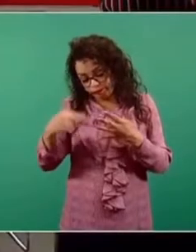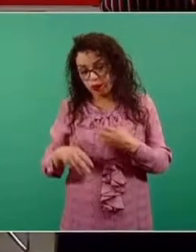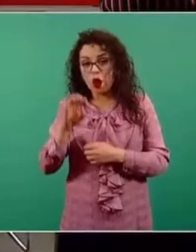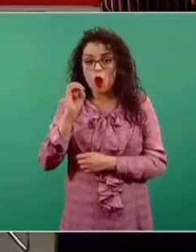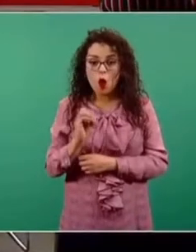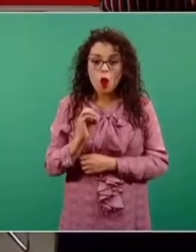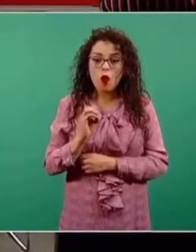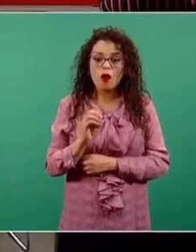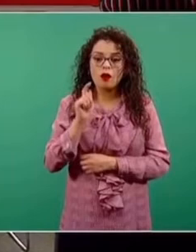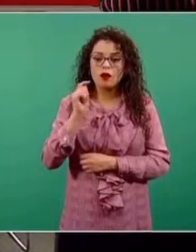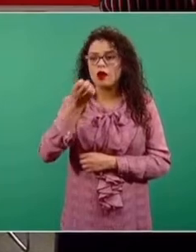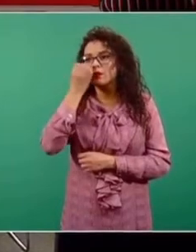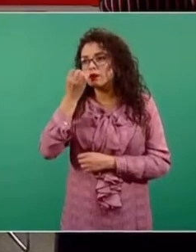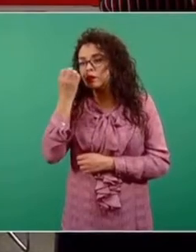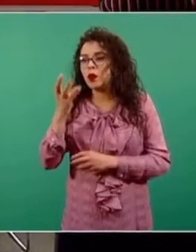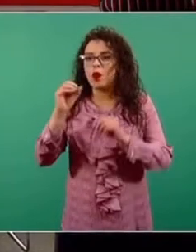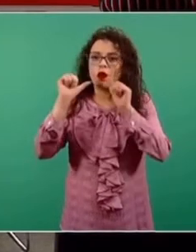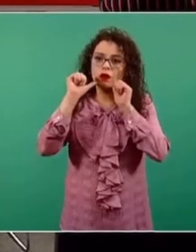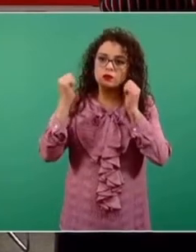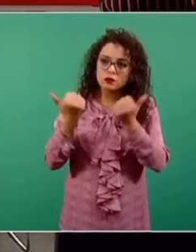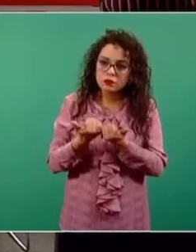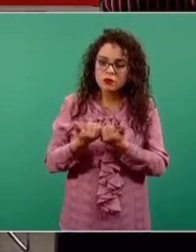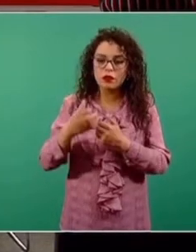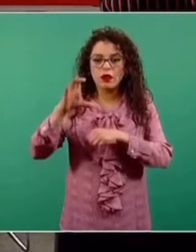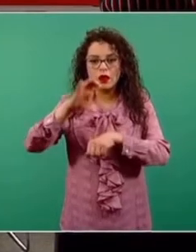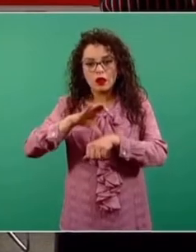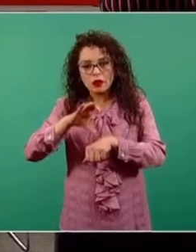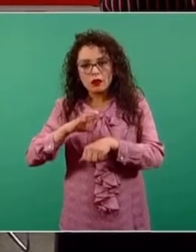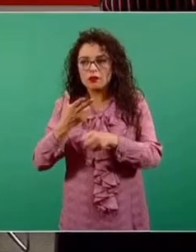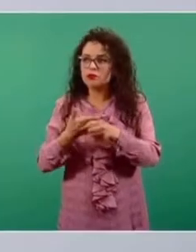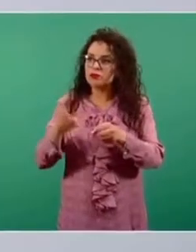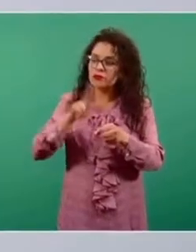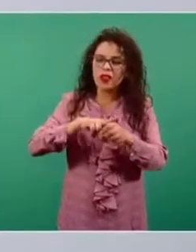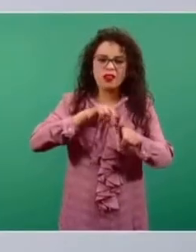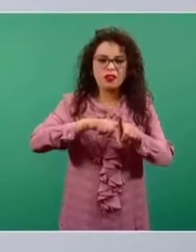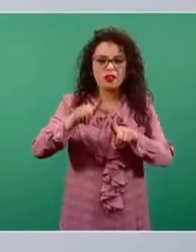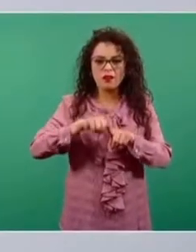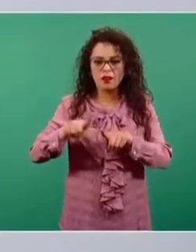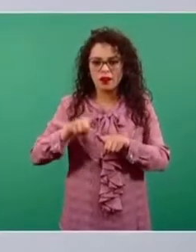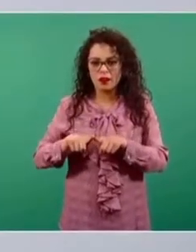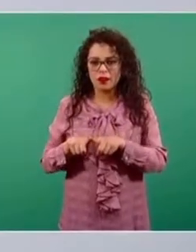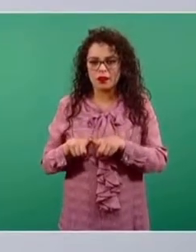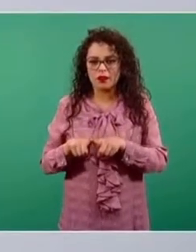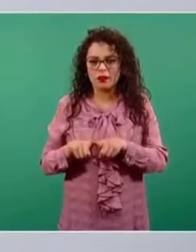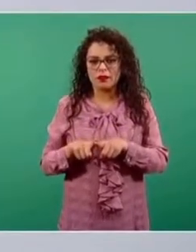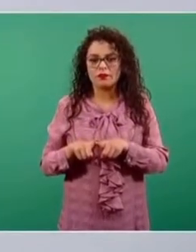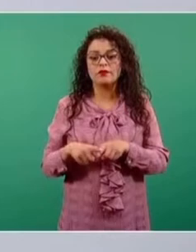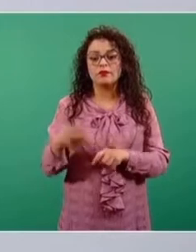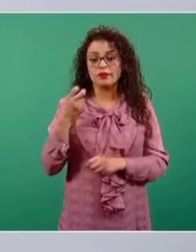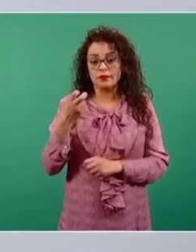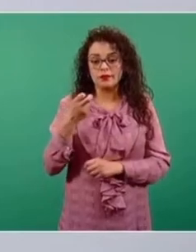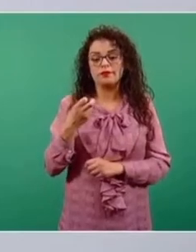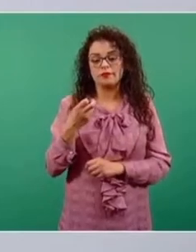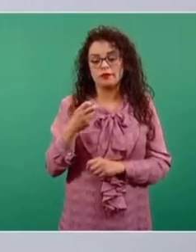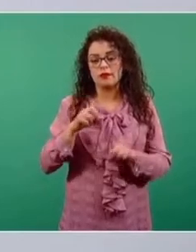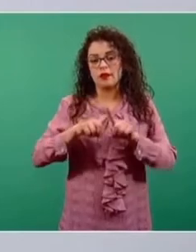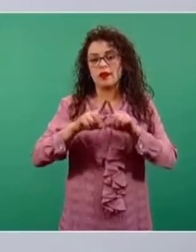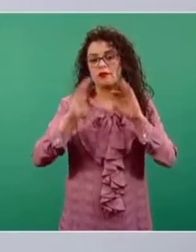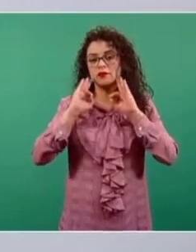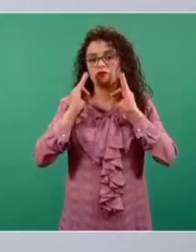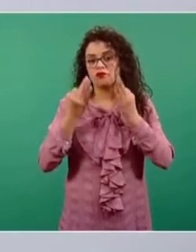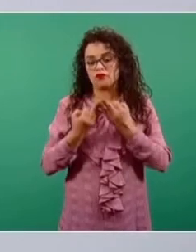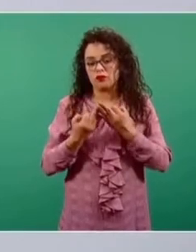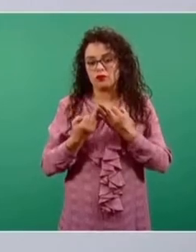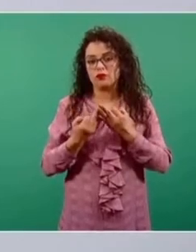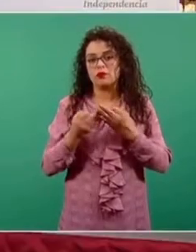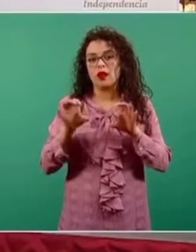colegios, las asociaciones, las clínicas, los consultorios, todos aquellos que operan una red, son diferentes mecanismos a través de los cuales